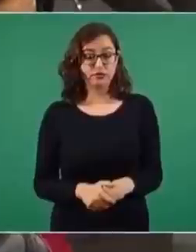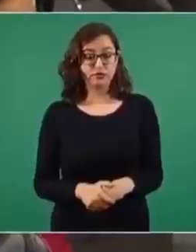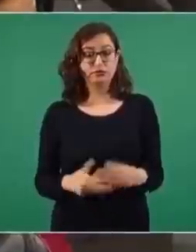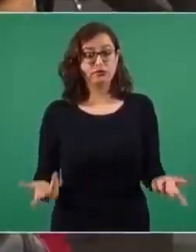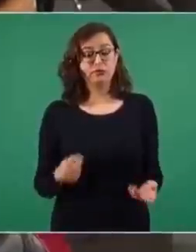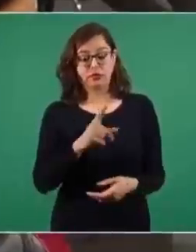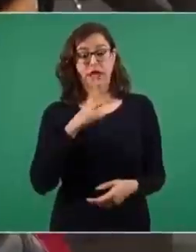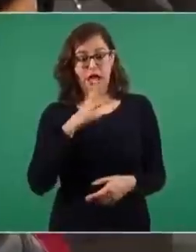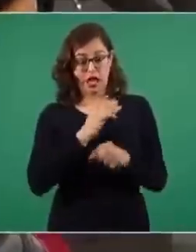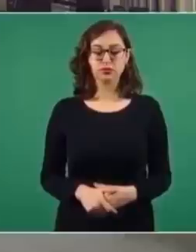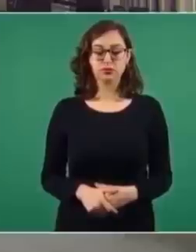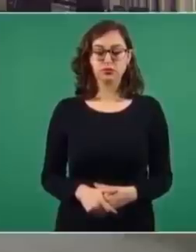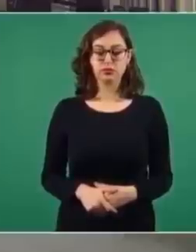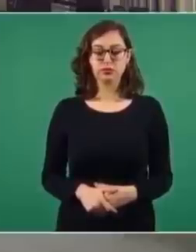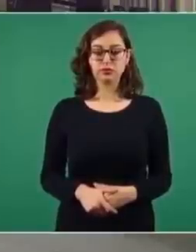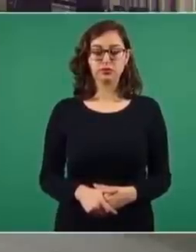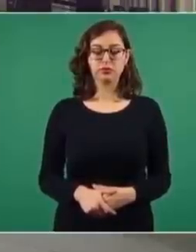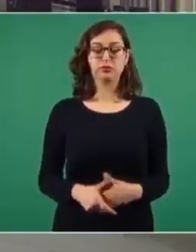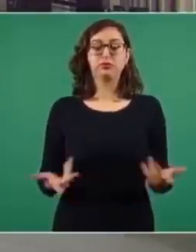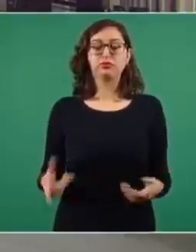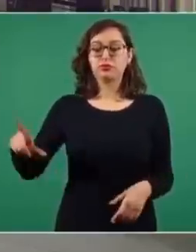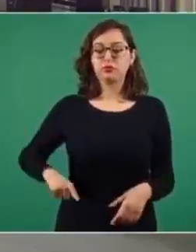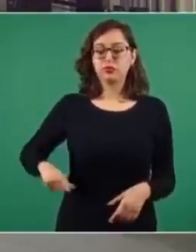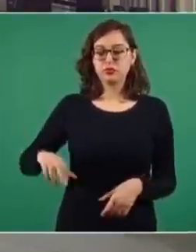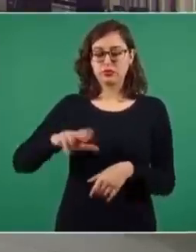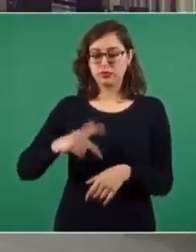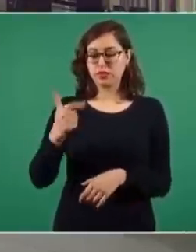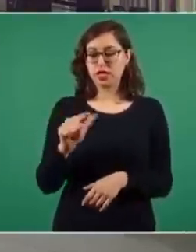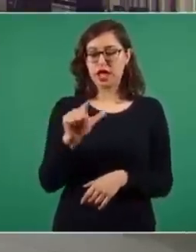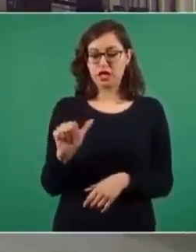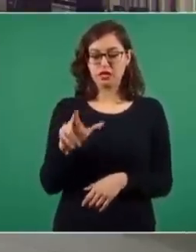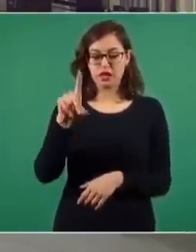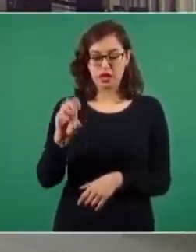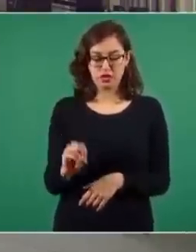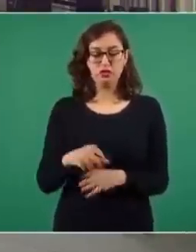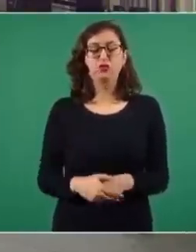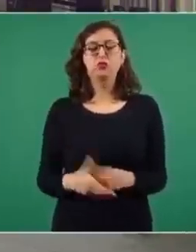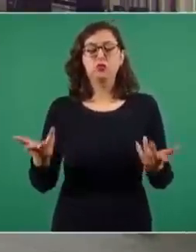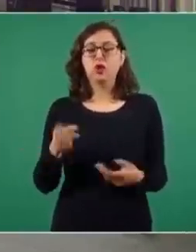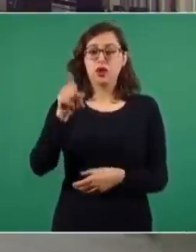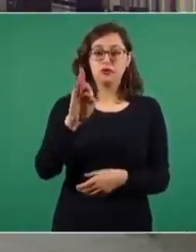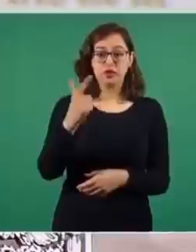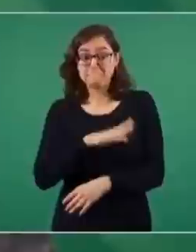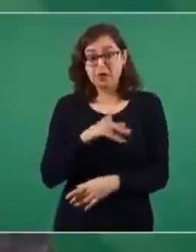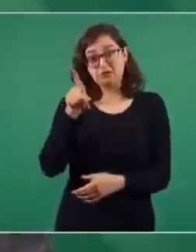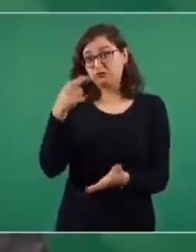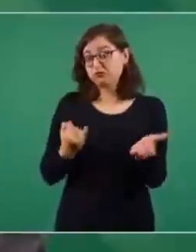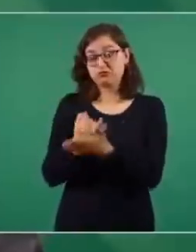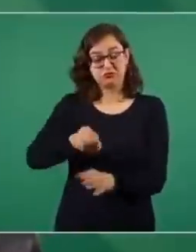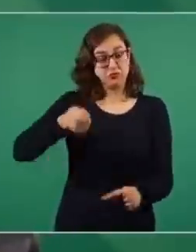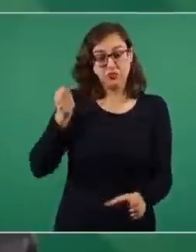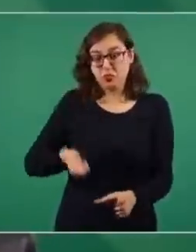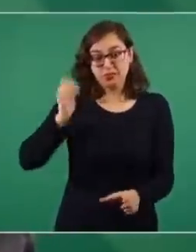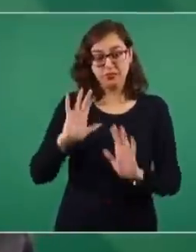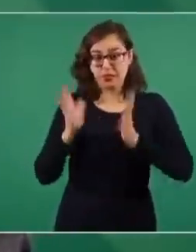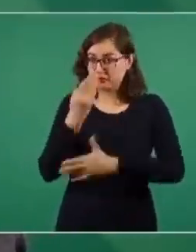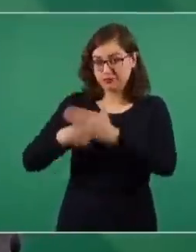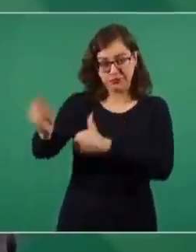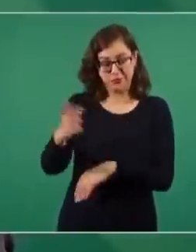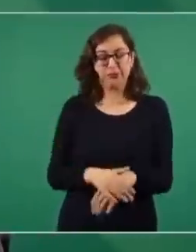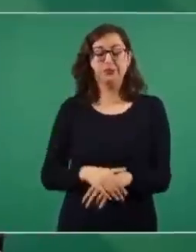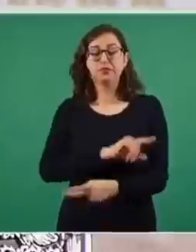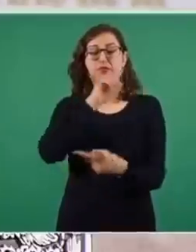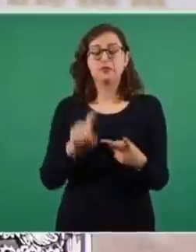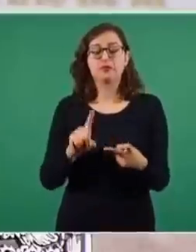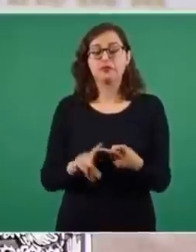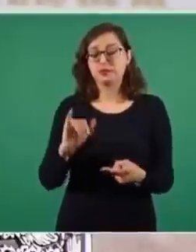sí había investigaciones en contra de Ricardo Gallardo. Al gobernador electo Gallardo, la información está con la Fiscalía General de la República. También se nos solicitó información por parte del